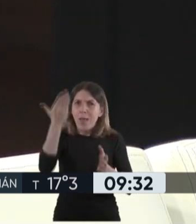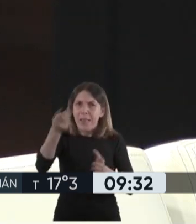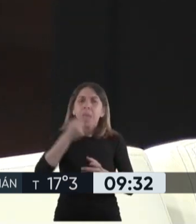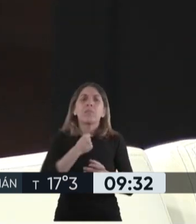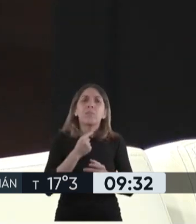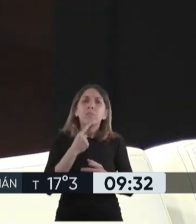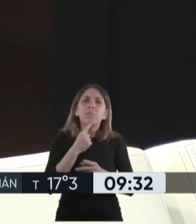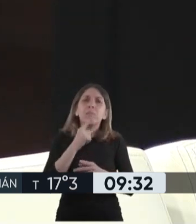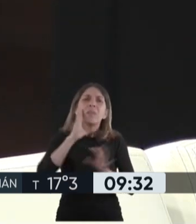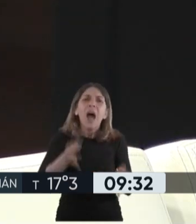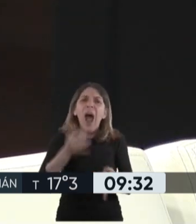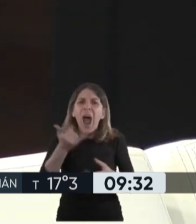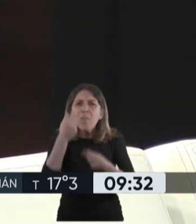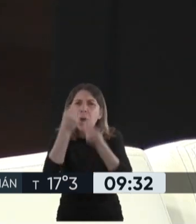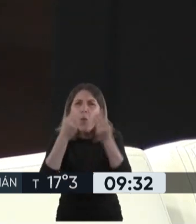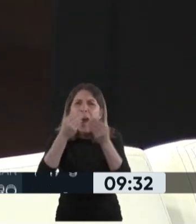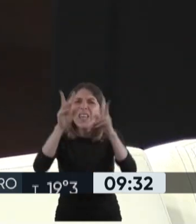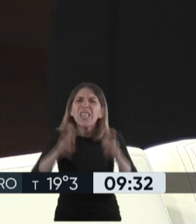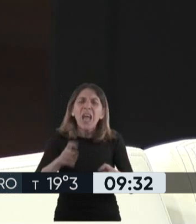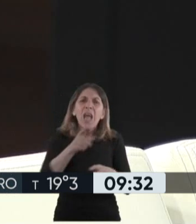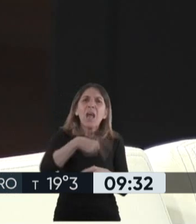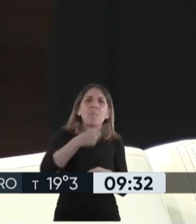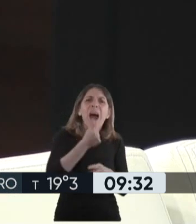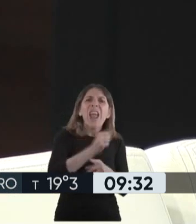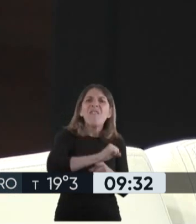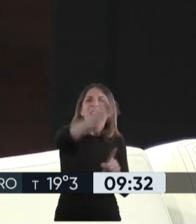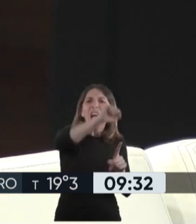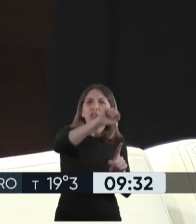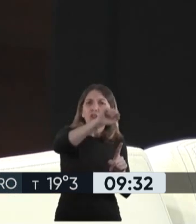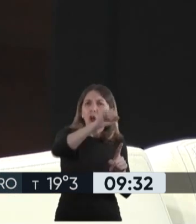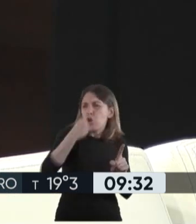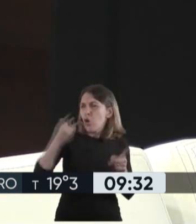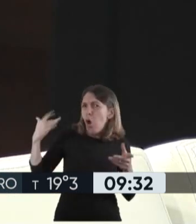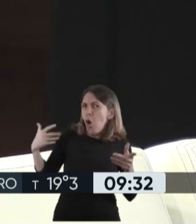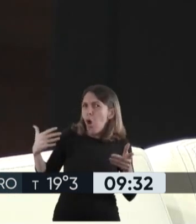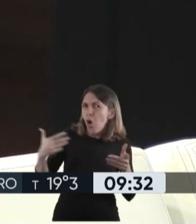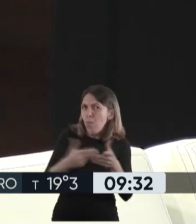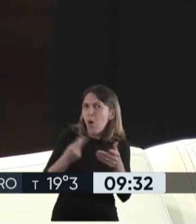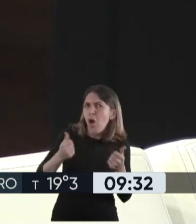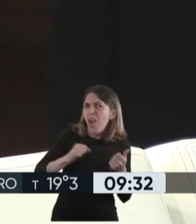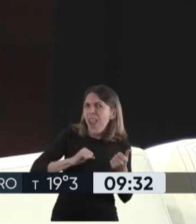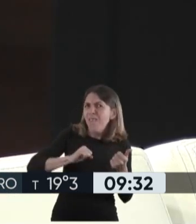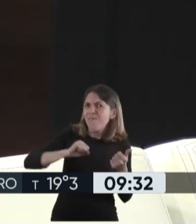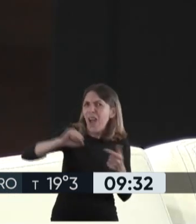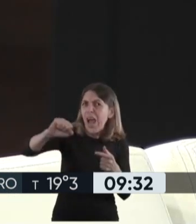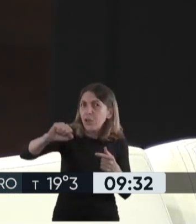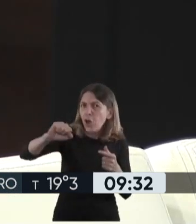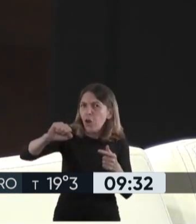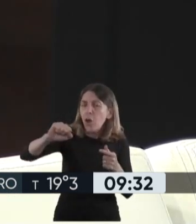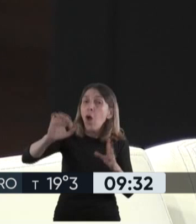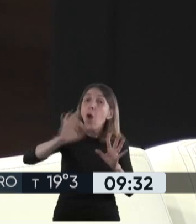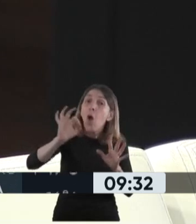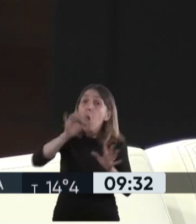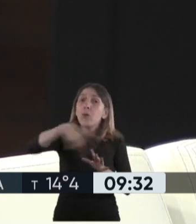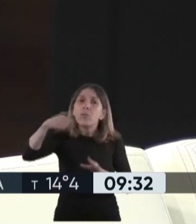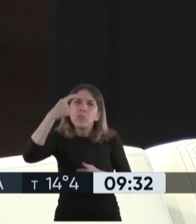una preocupación por el alto índice de inflación con respecto a cómo se viene gestando algunas cuestiones en lo económico, o si hay una